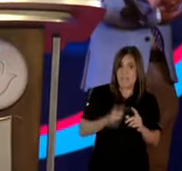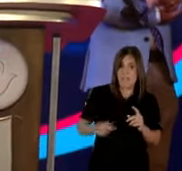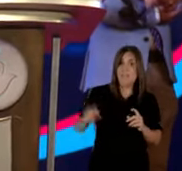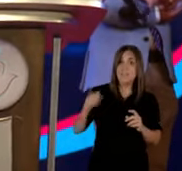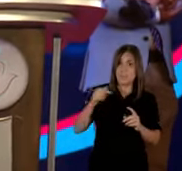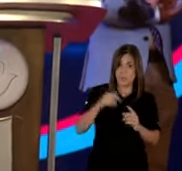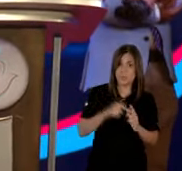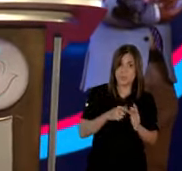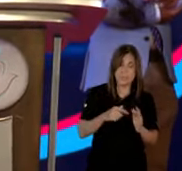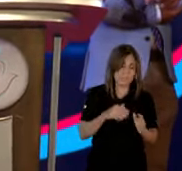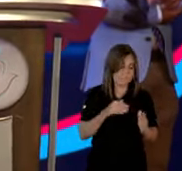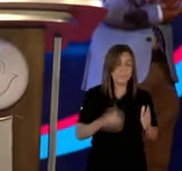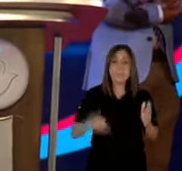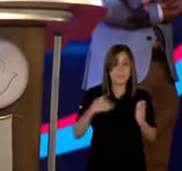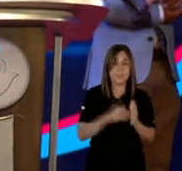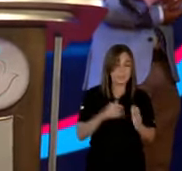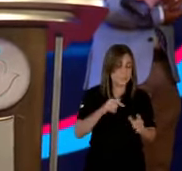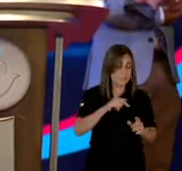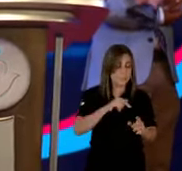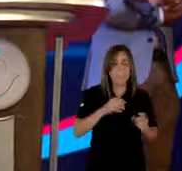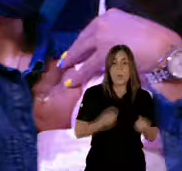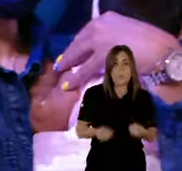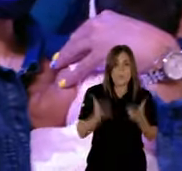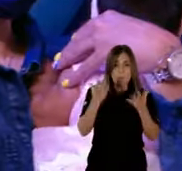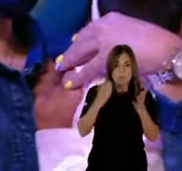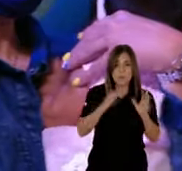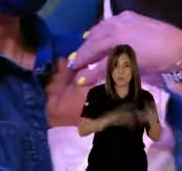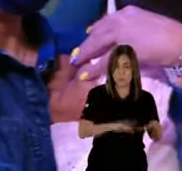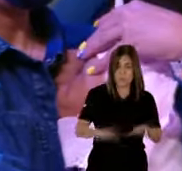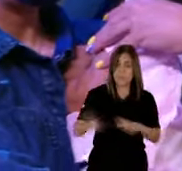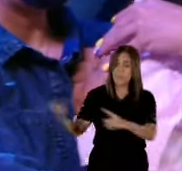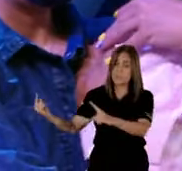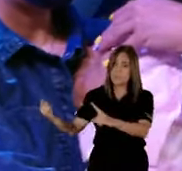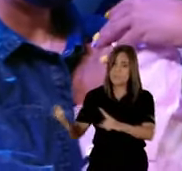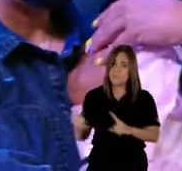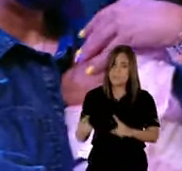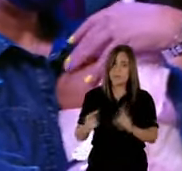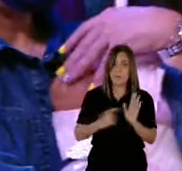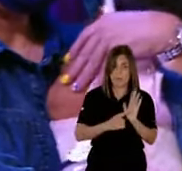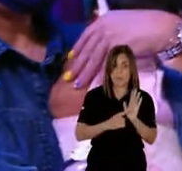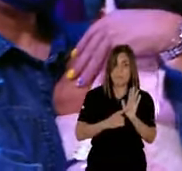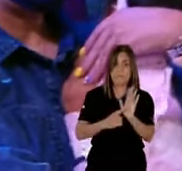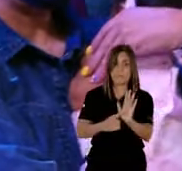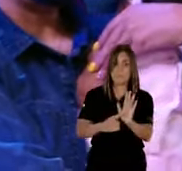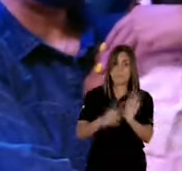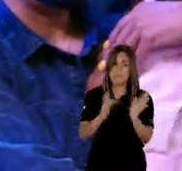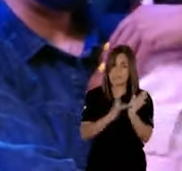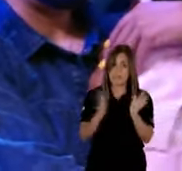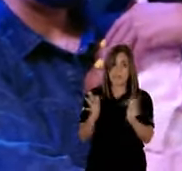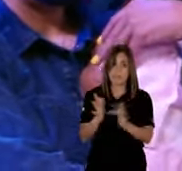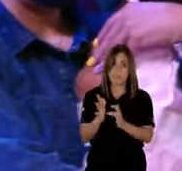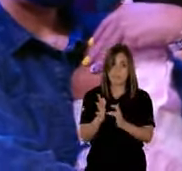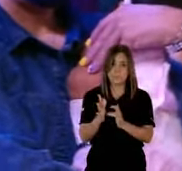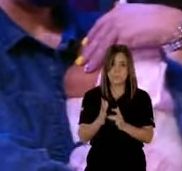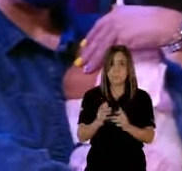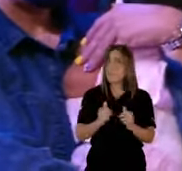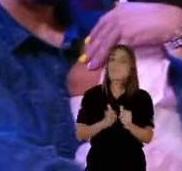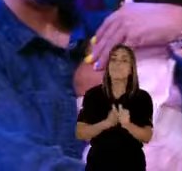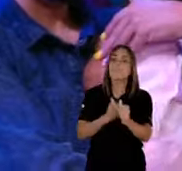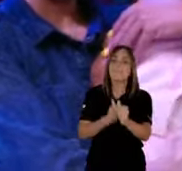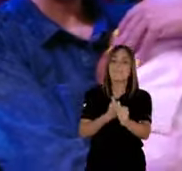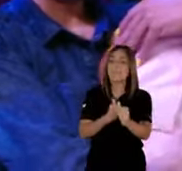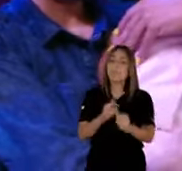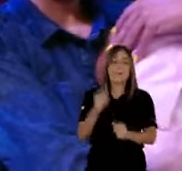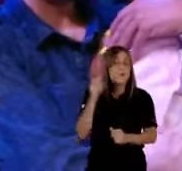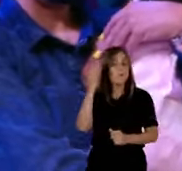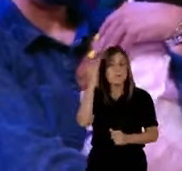sobre ellos y orase. Y los discípulos no lo entendían, pero nosotros hoy reconocemos